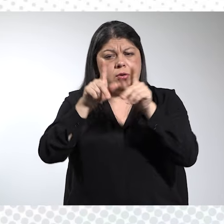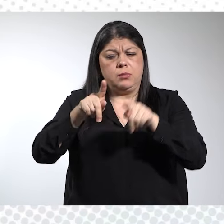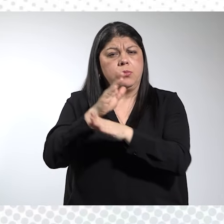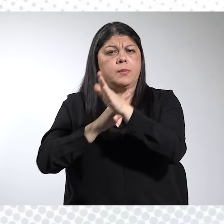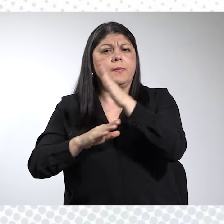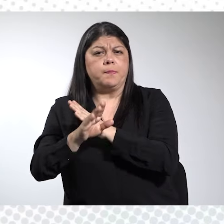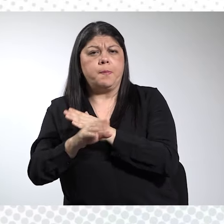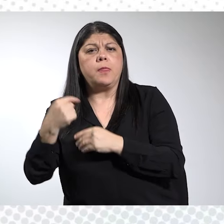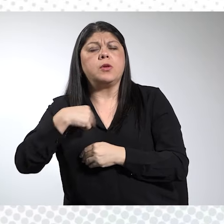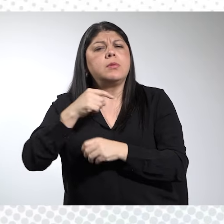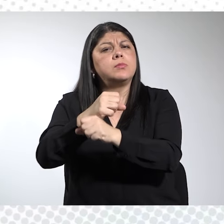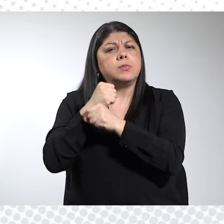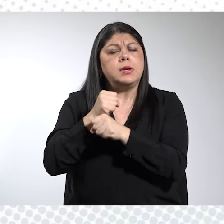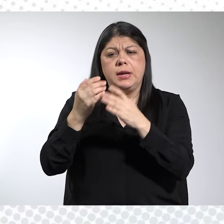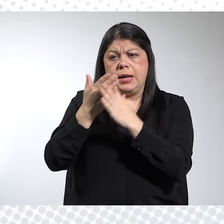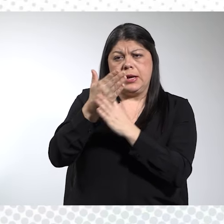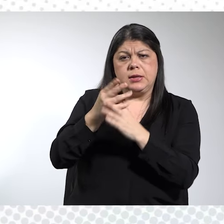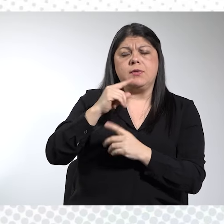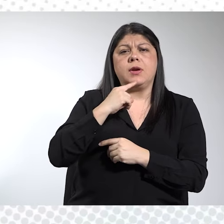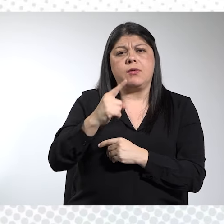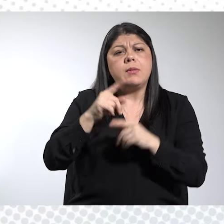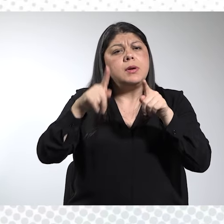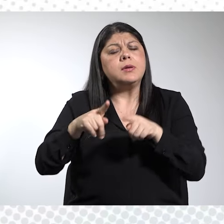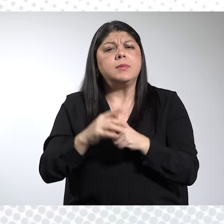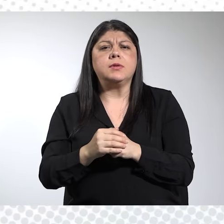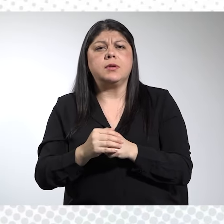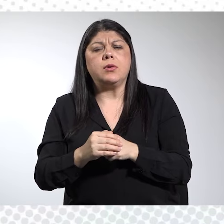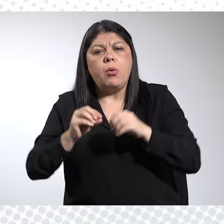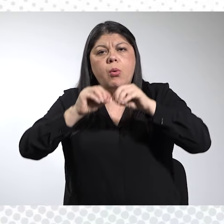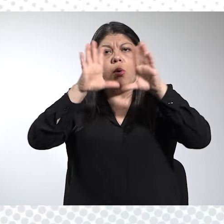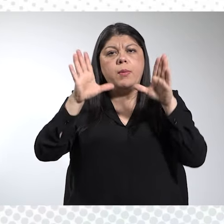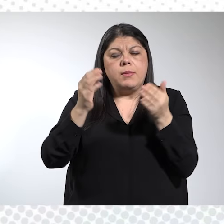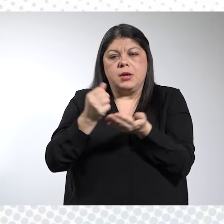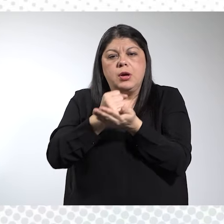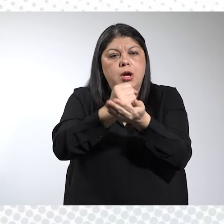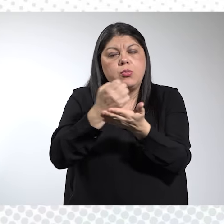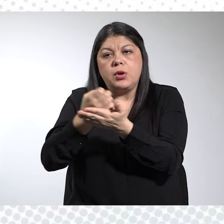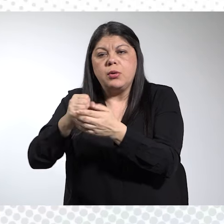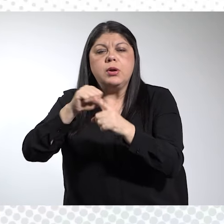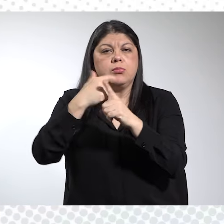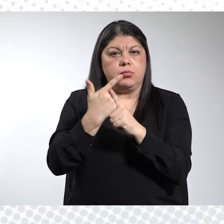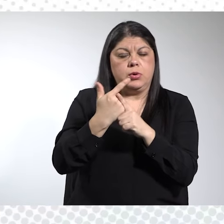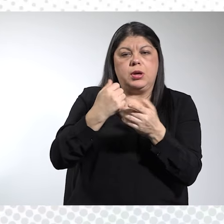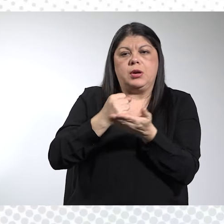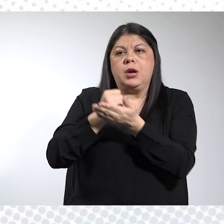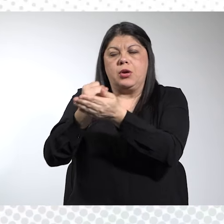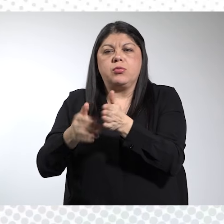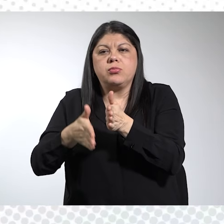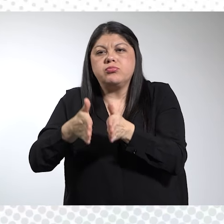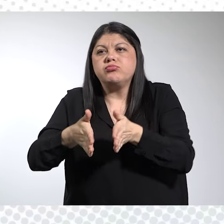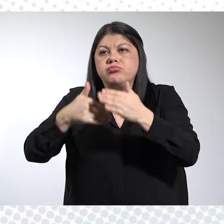derechos de estas personas. Debemos garantizar la accesibilidad real para estas personas, obviamente inversión social, inversión de infraestructura